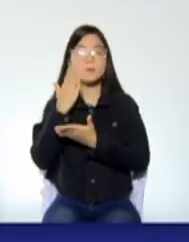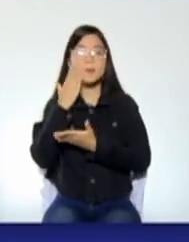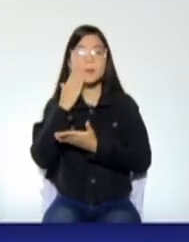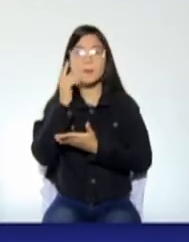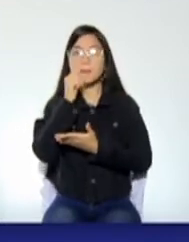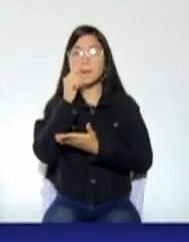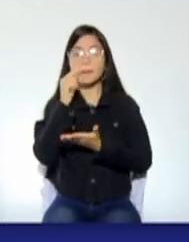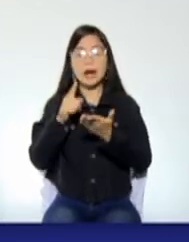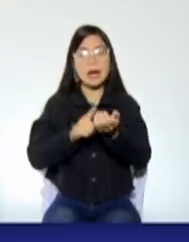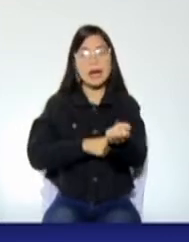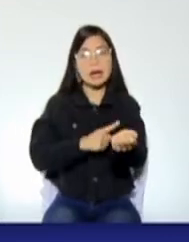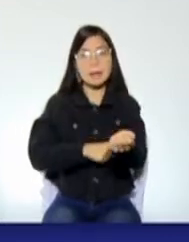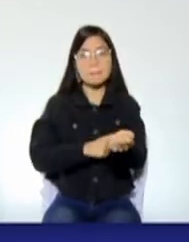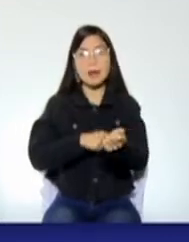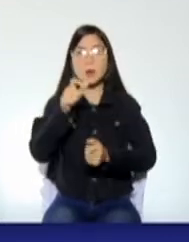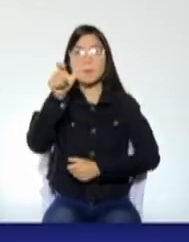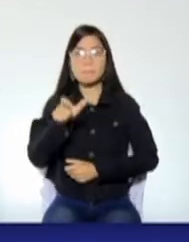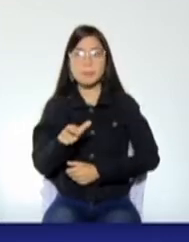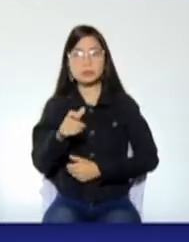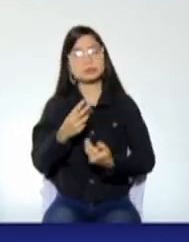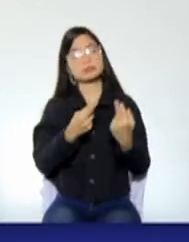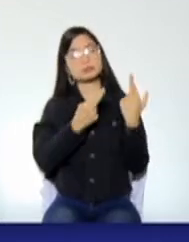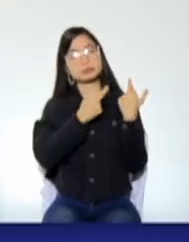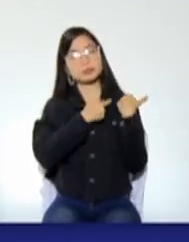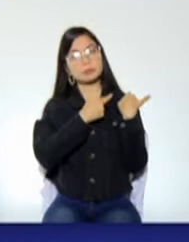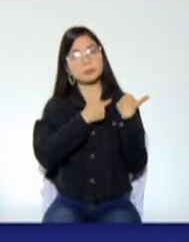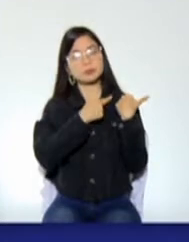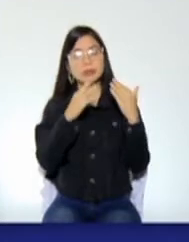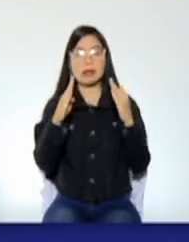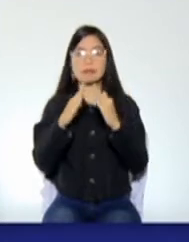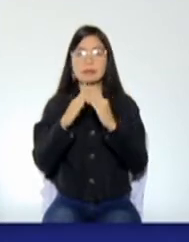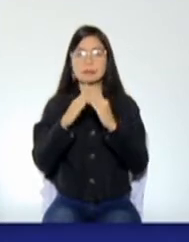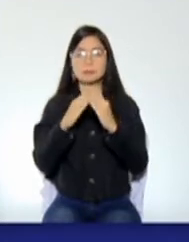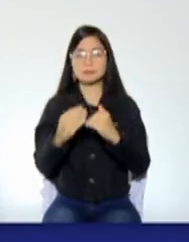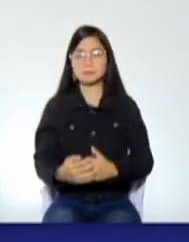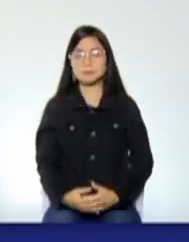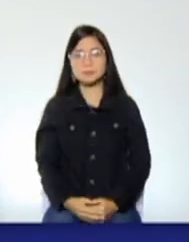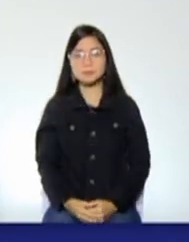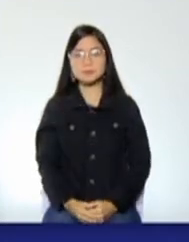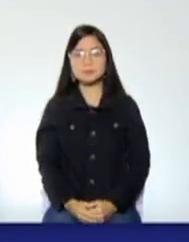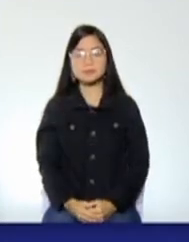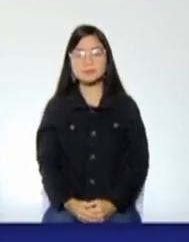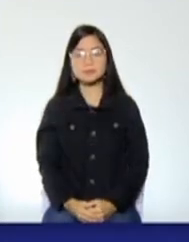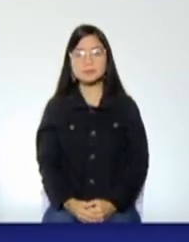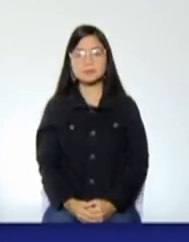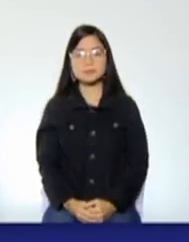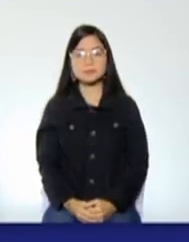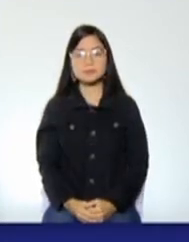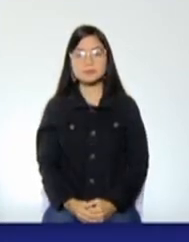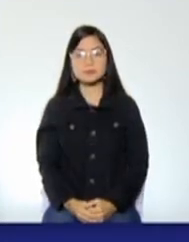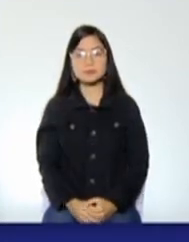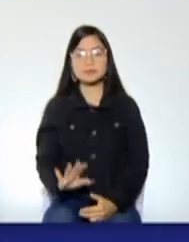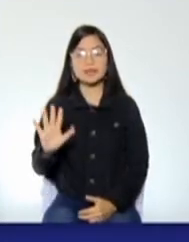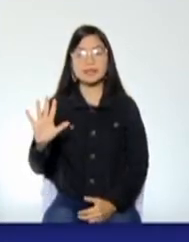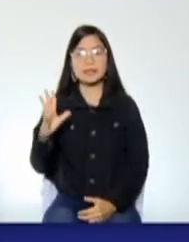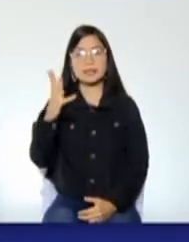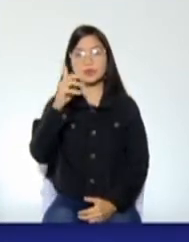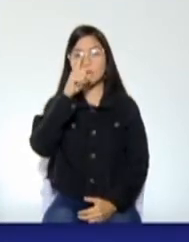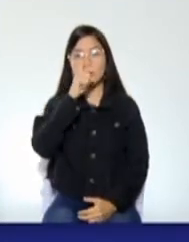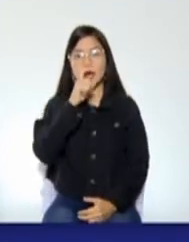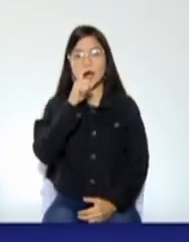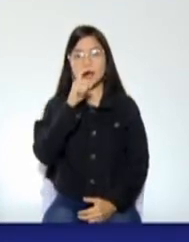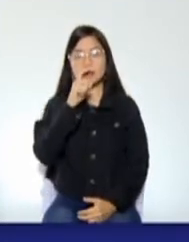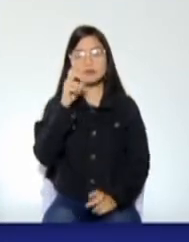con ayuda de la persona con la que ustedes se encuentren en ese momento. Ok, quinto año, hoy